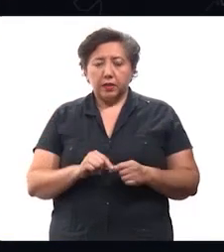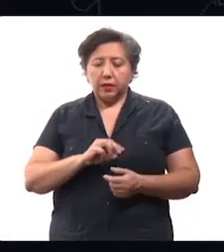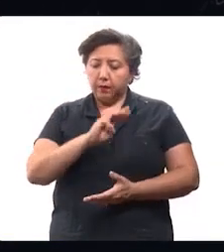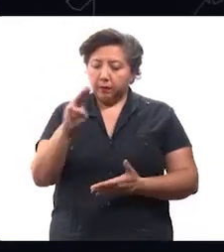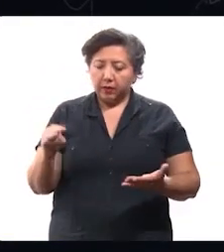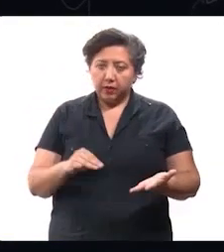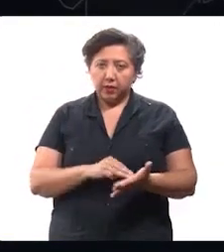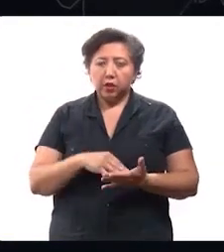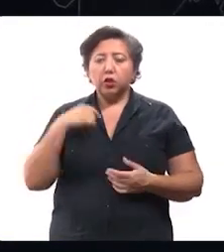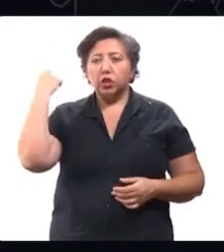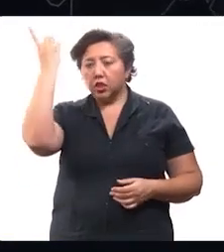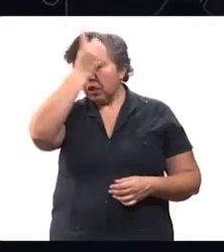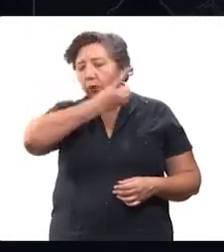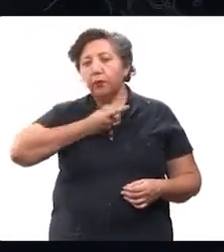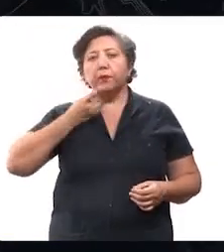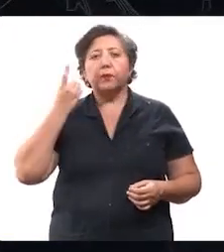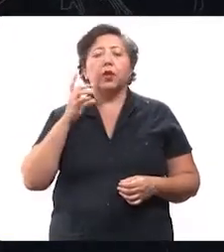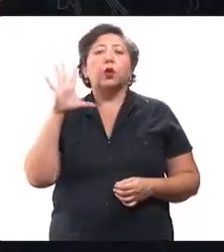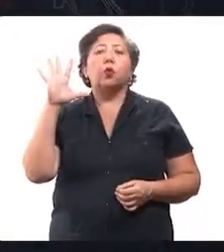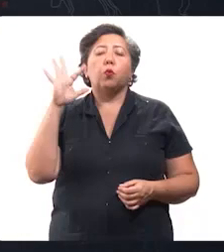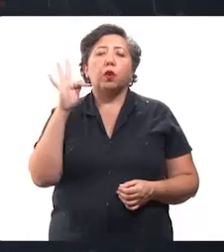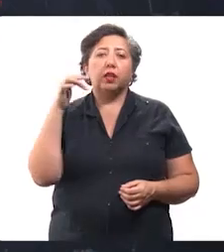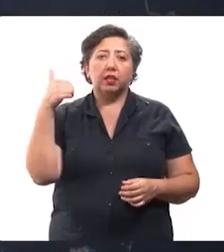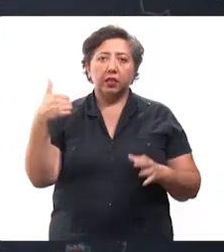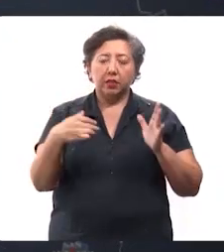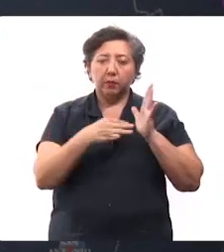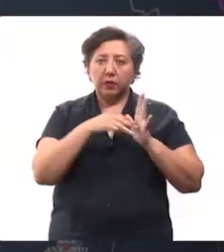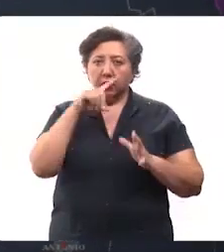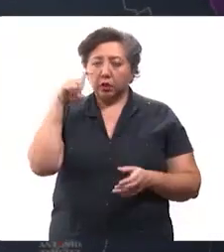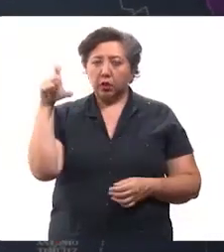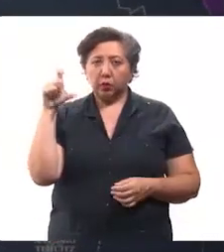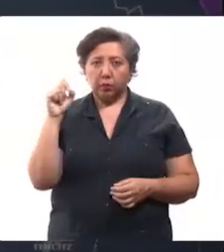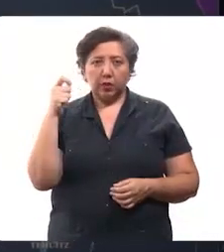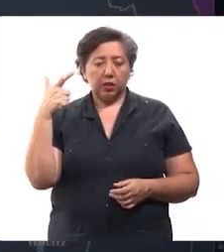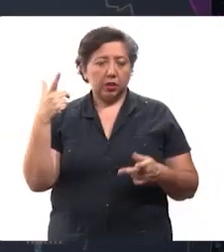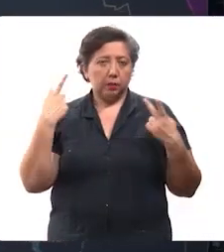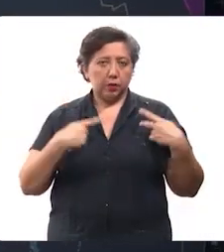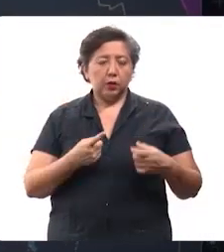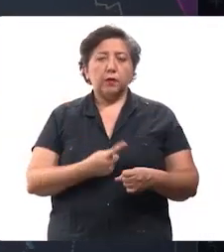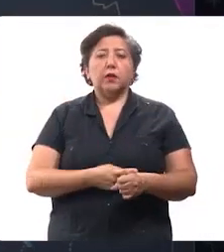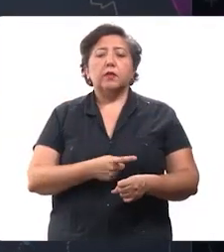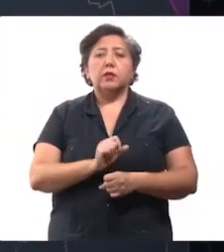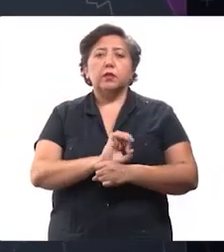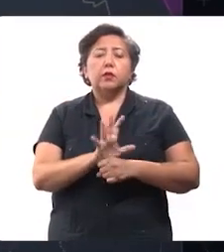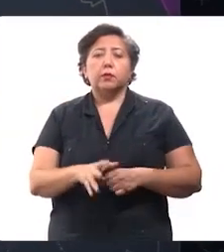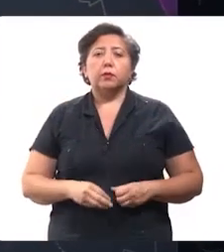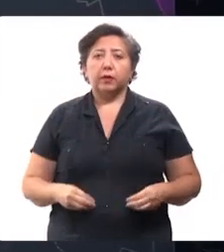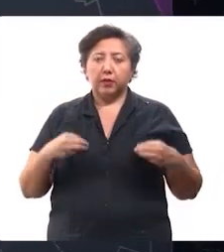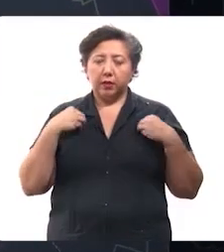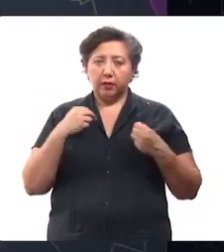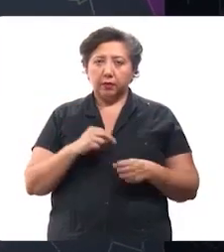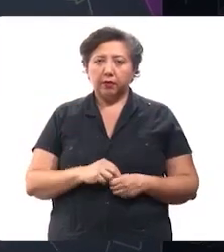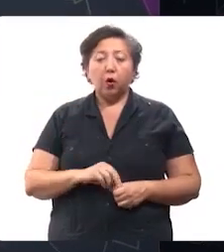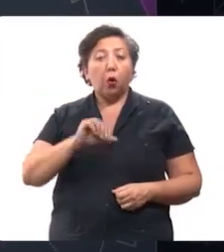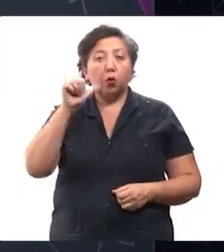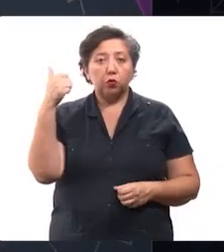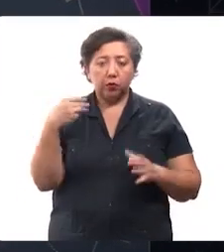Específicamente en Mérida se han diagnosticado 46.127 personas contagiadas de coronavirus, que